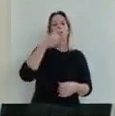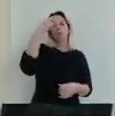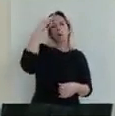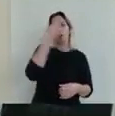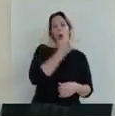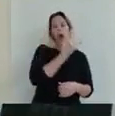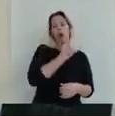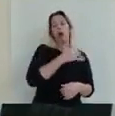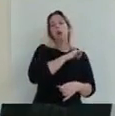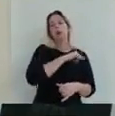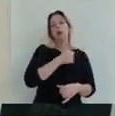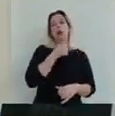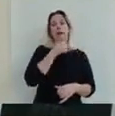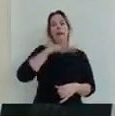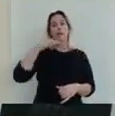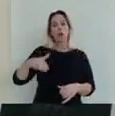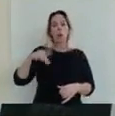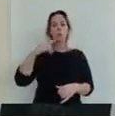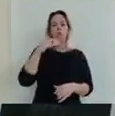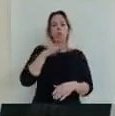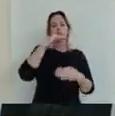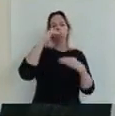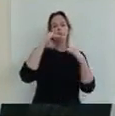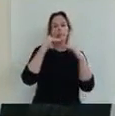hay proliferación de